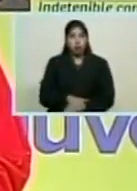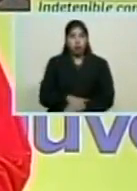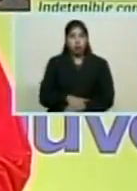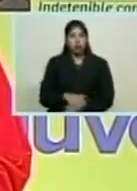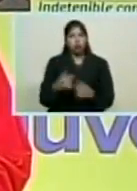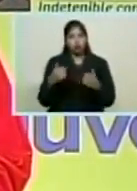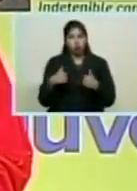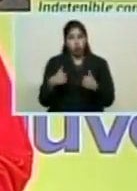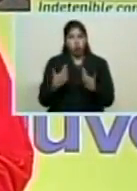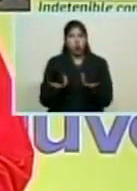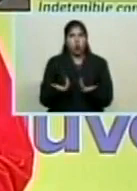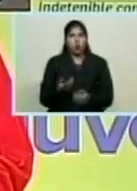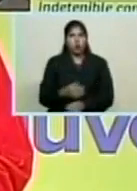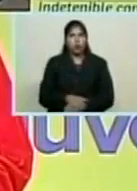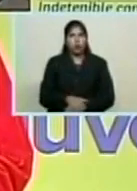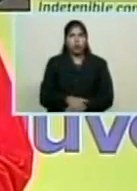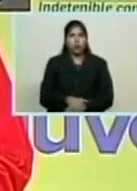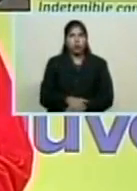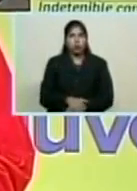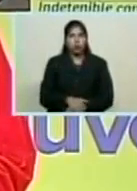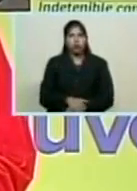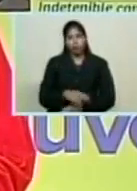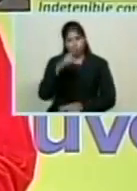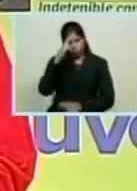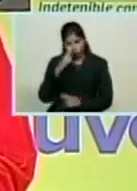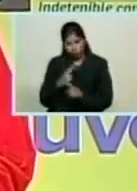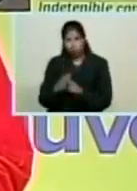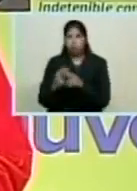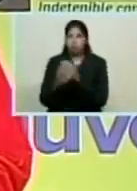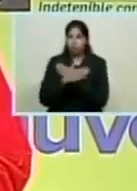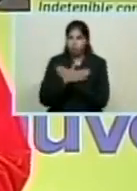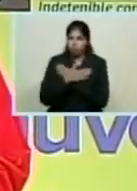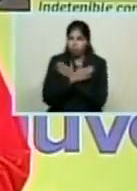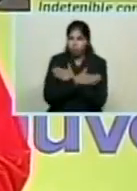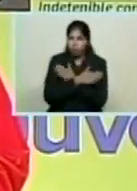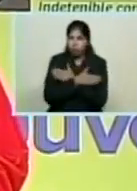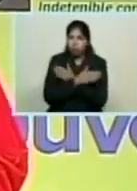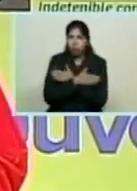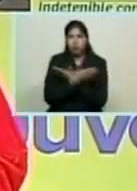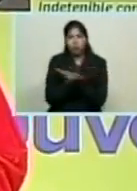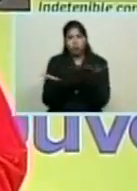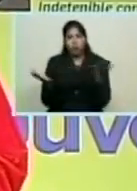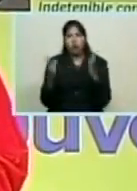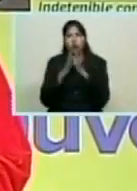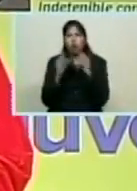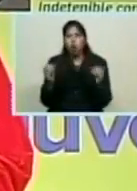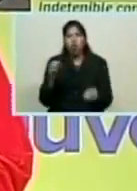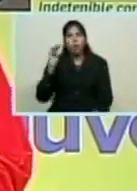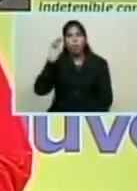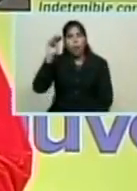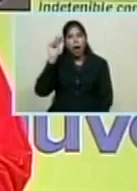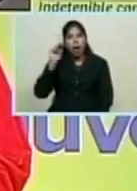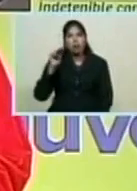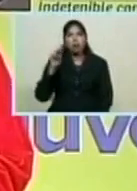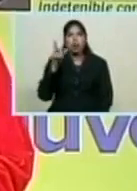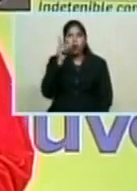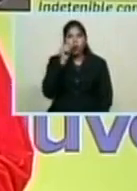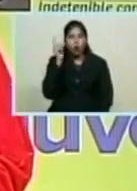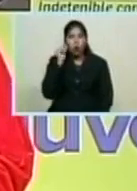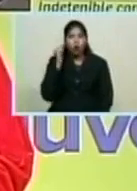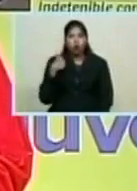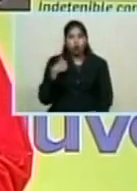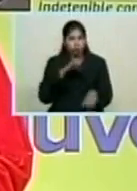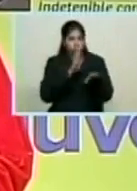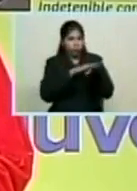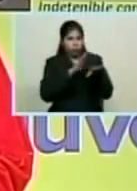le extendí mi reconocimiento y felicitaciones a todos los maestros y maestras del país. Y le dije